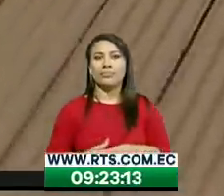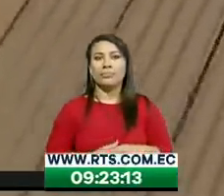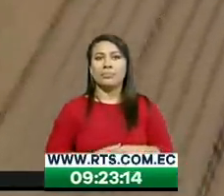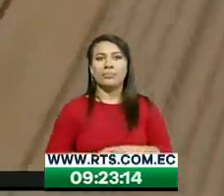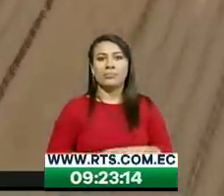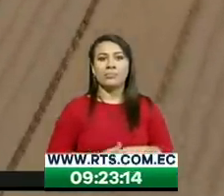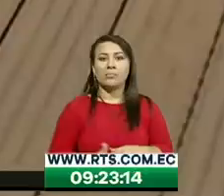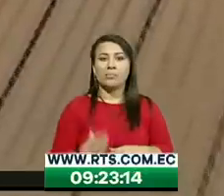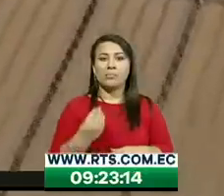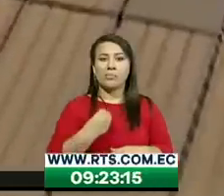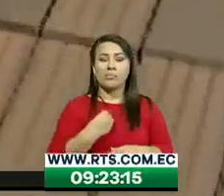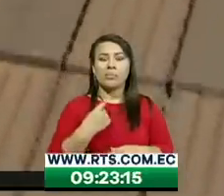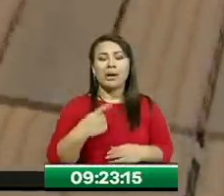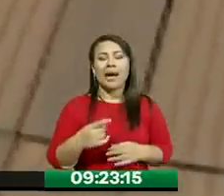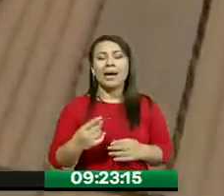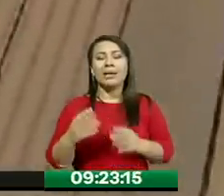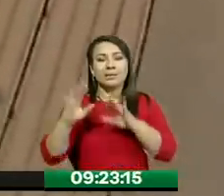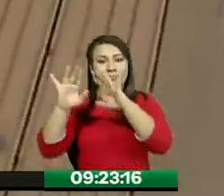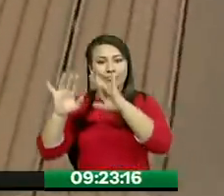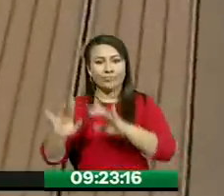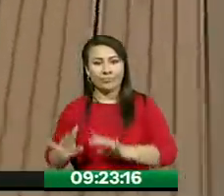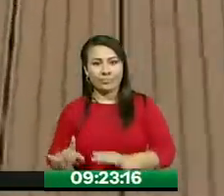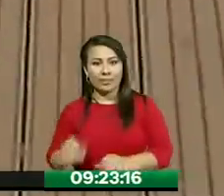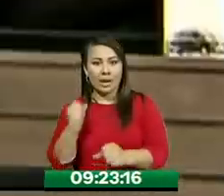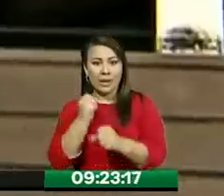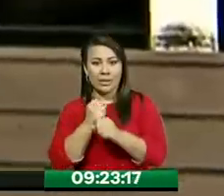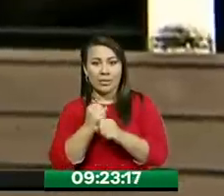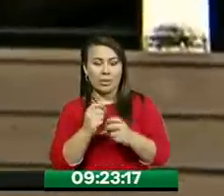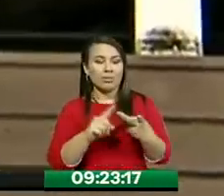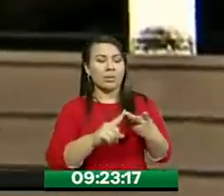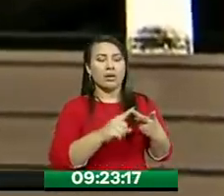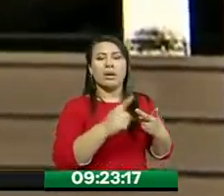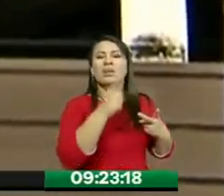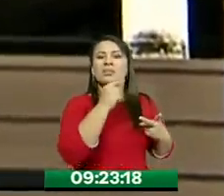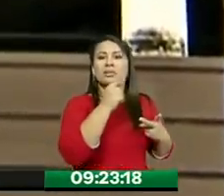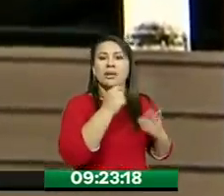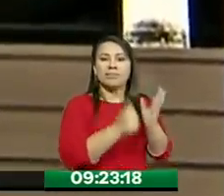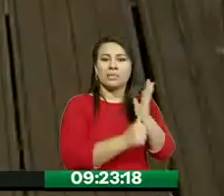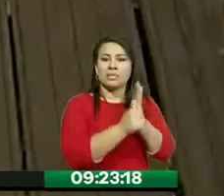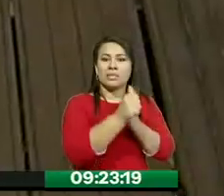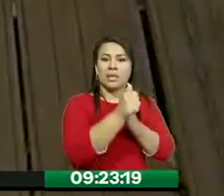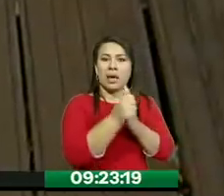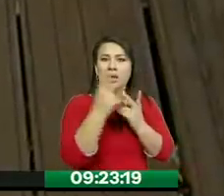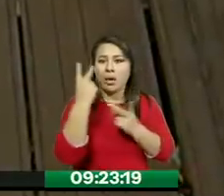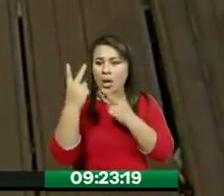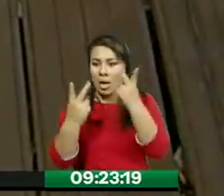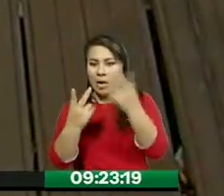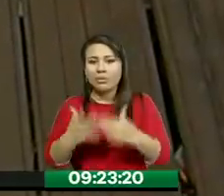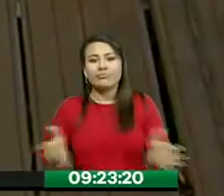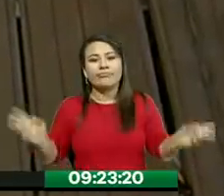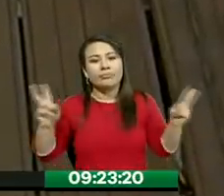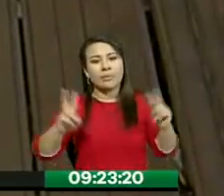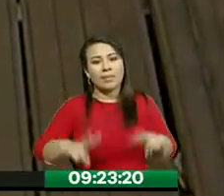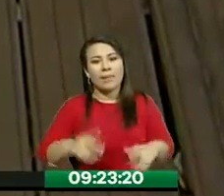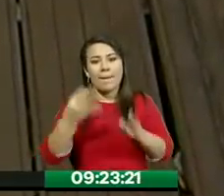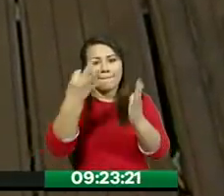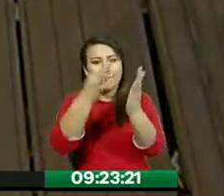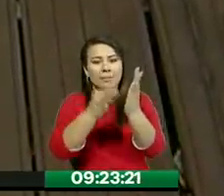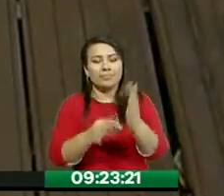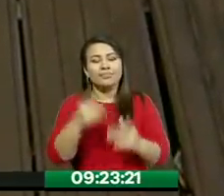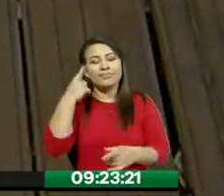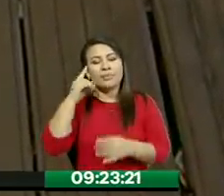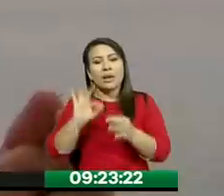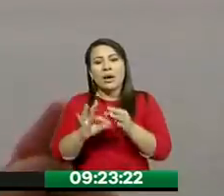dólares. Este punto de frontera es utilizado por los narcotraficantes para ingresar el alcaloide, ya sea a puertos marítimos y aéreos, para el envío internacional o